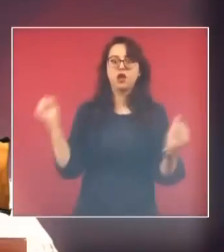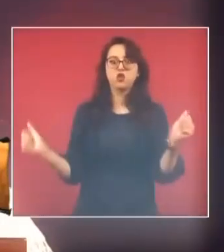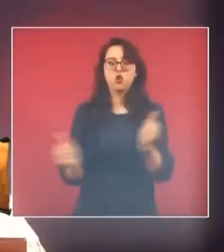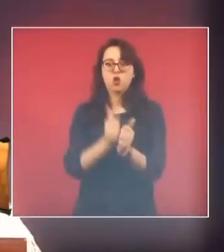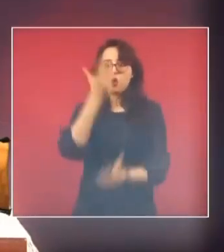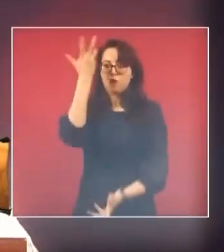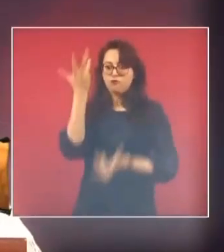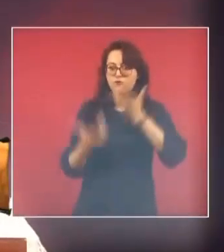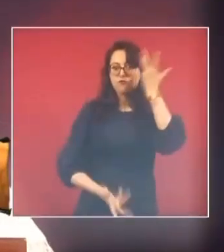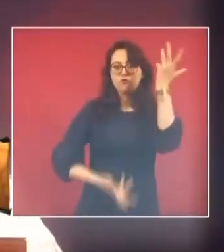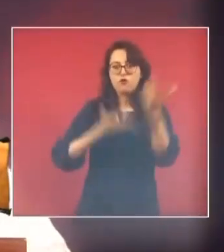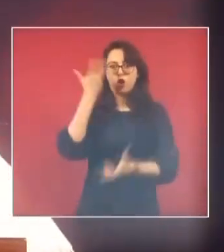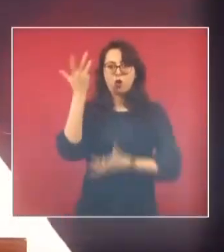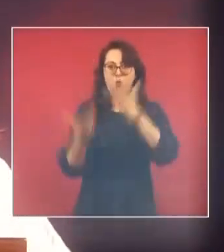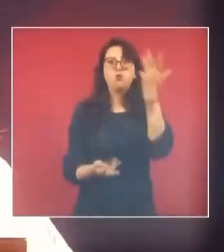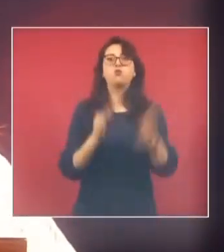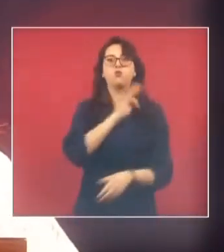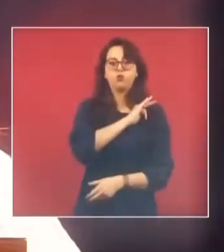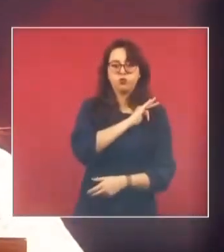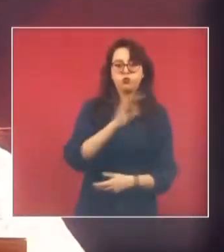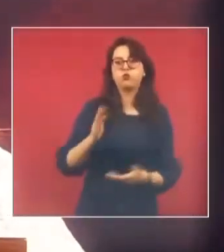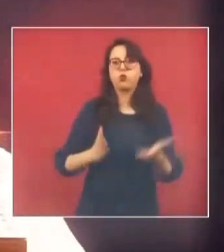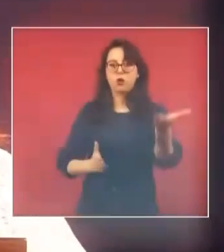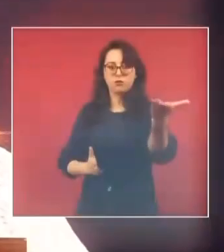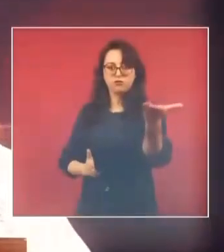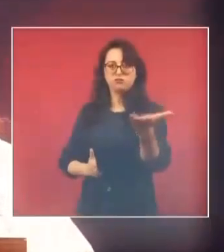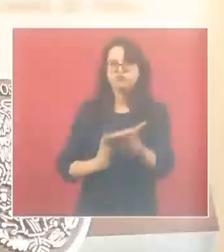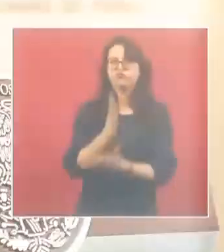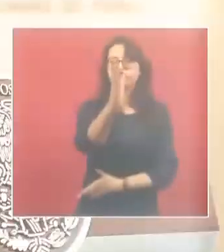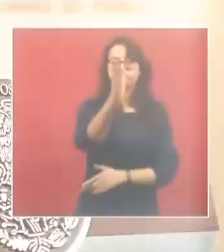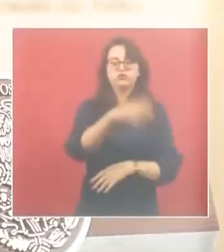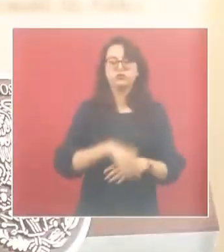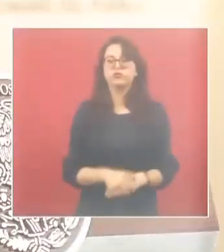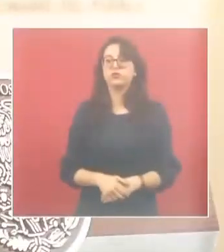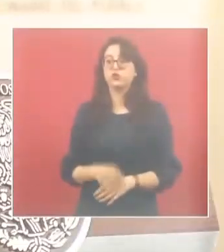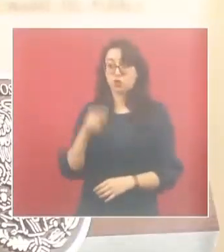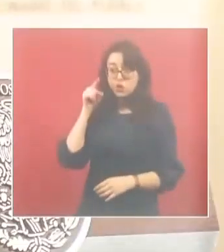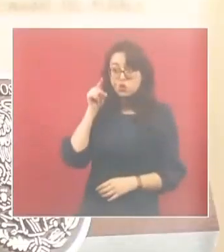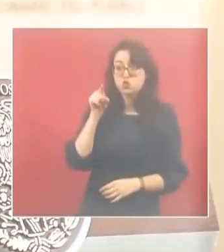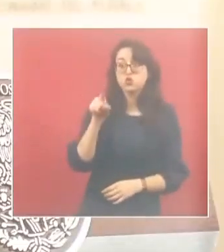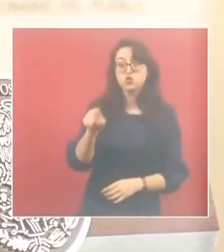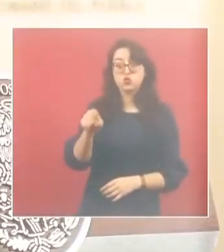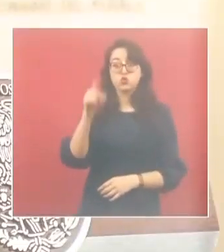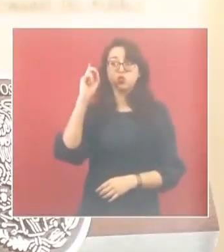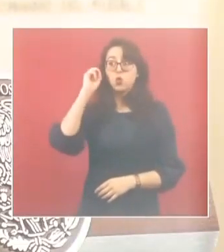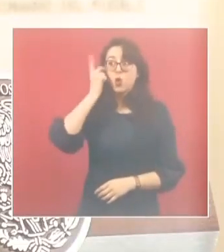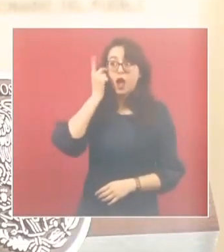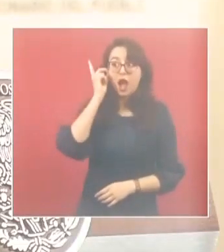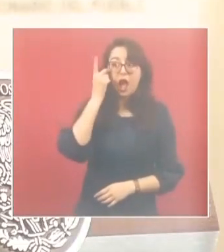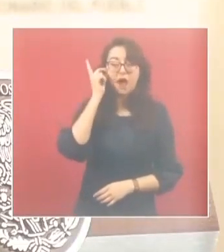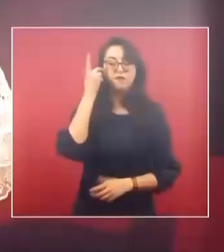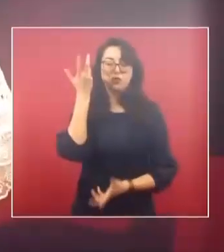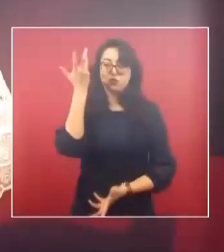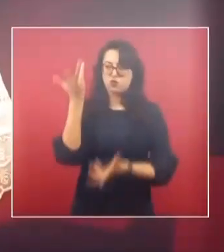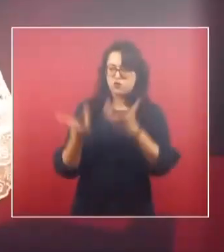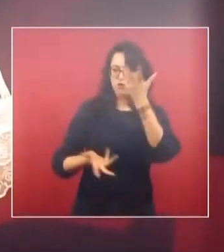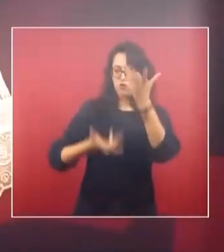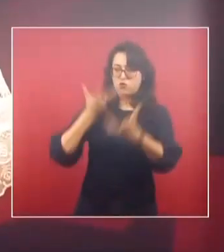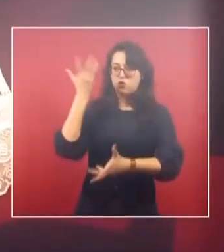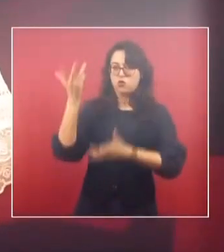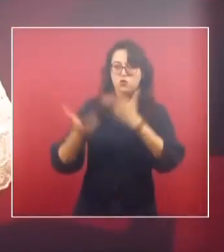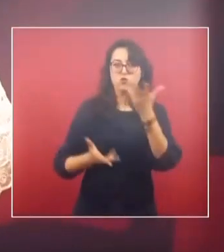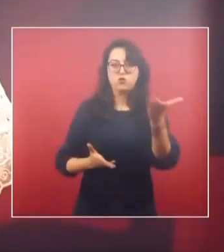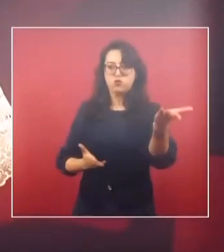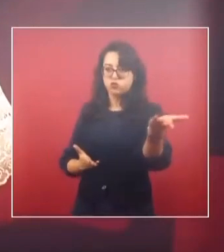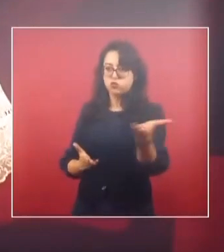de la indiferencia. Tú, caballo de fuego, escribirás un nuevo decálogo del pueblo de bienestar,